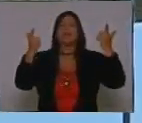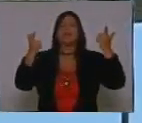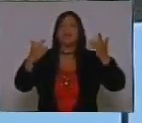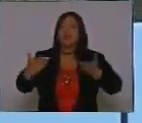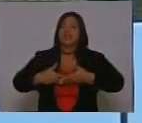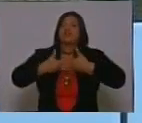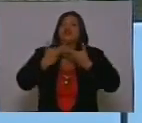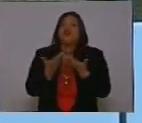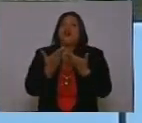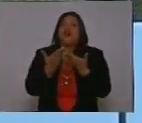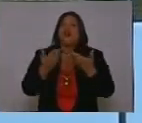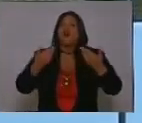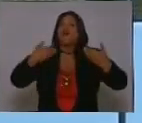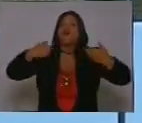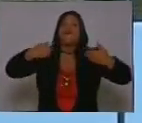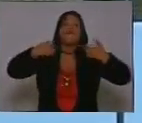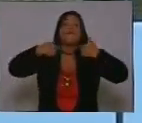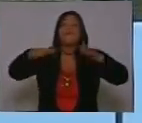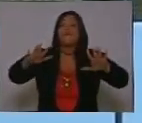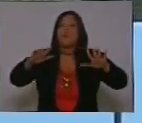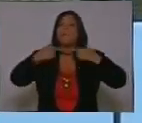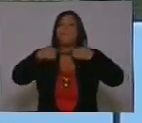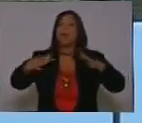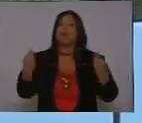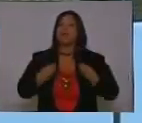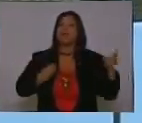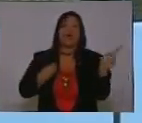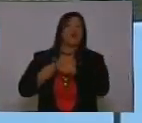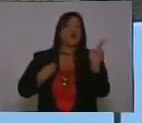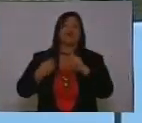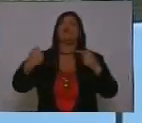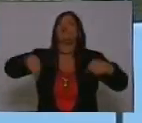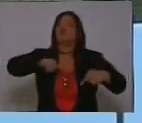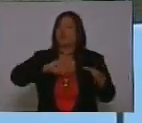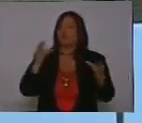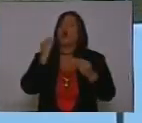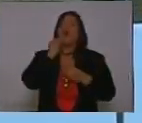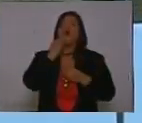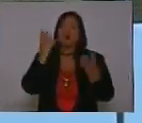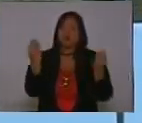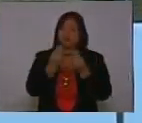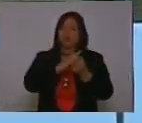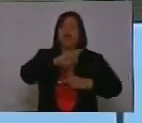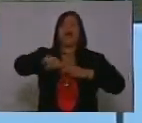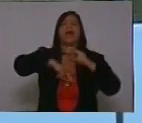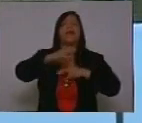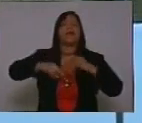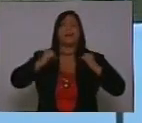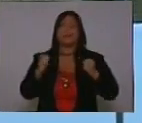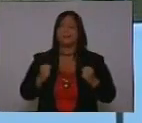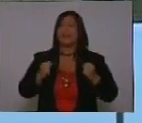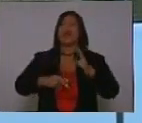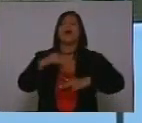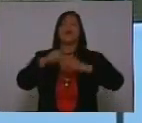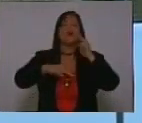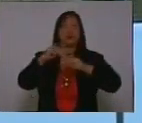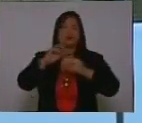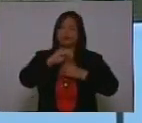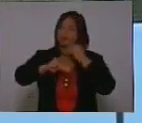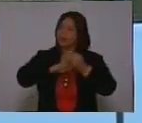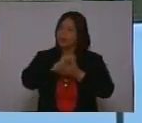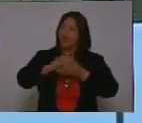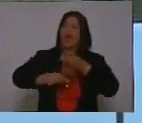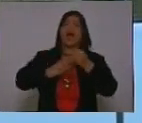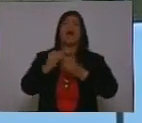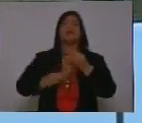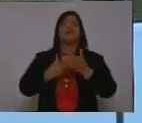vida, pero no la dio en vano, porque aquí está la juventud rebelde, aquí está la juventud que quiere construir, la juventud que